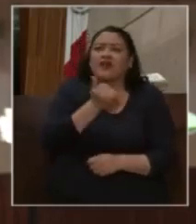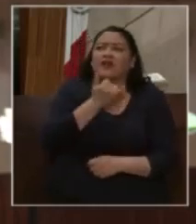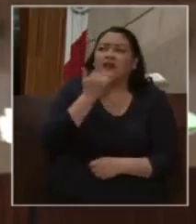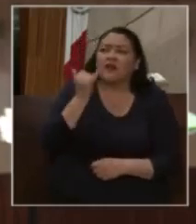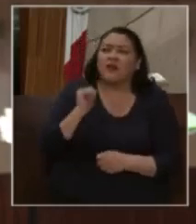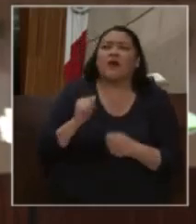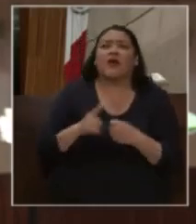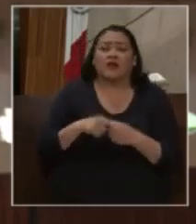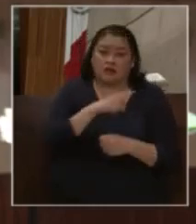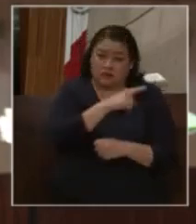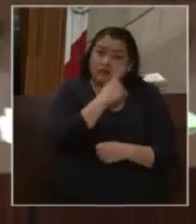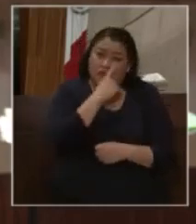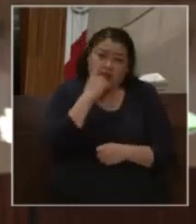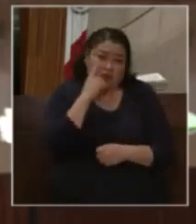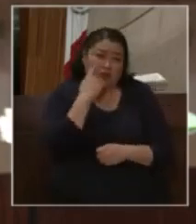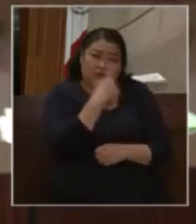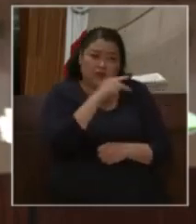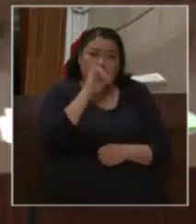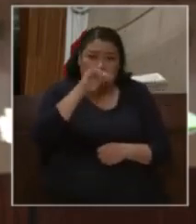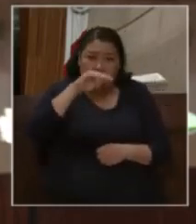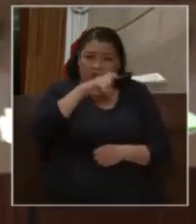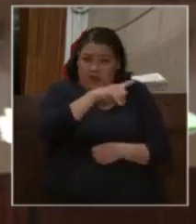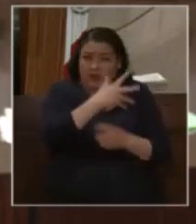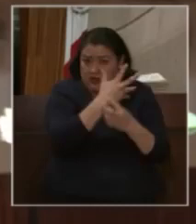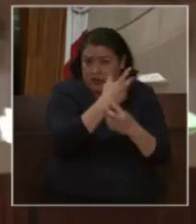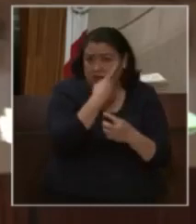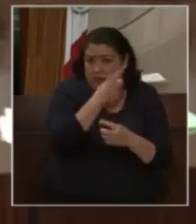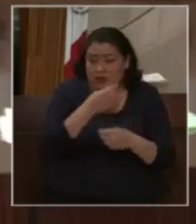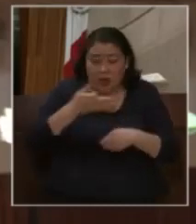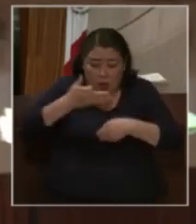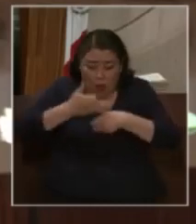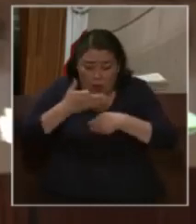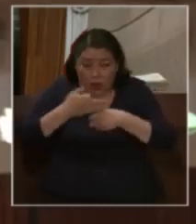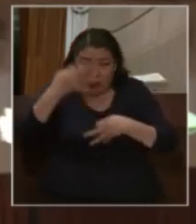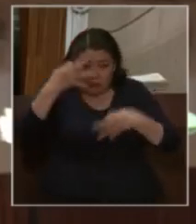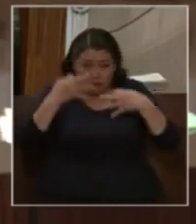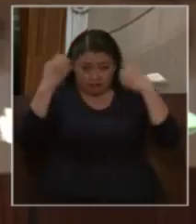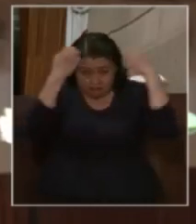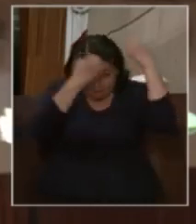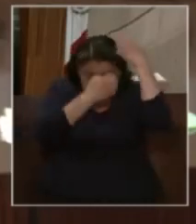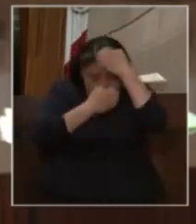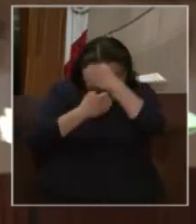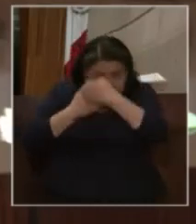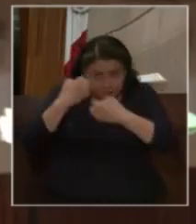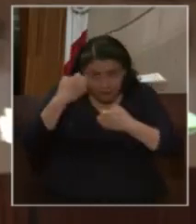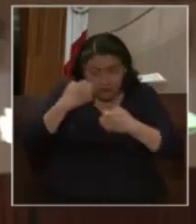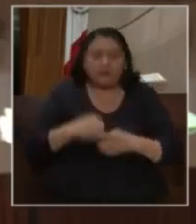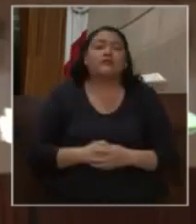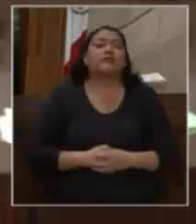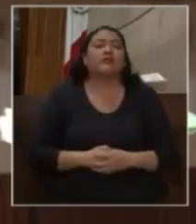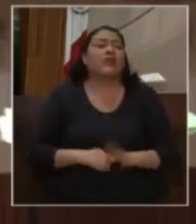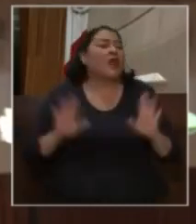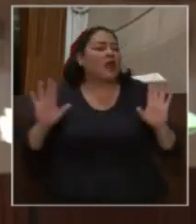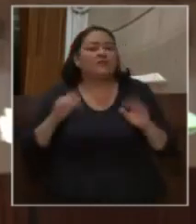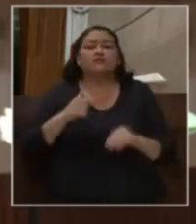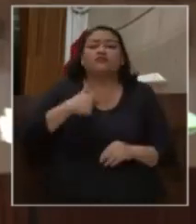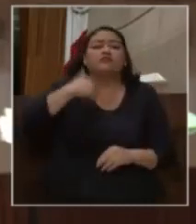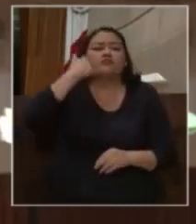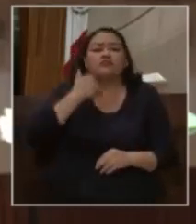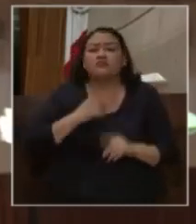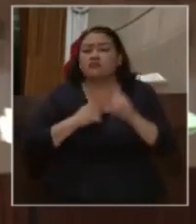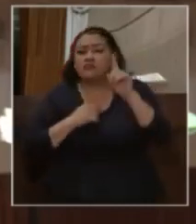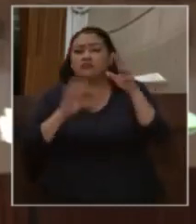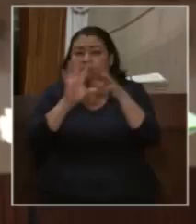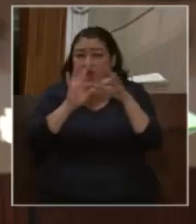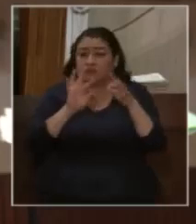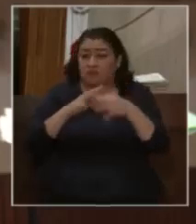irregularidad a su modo de ver, misma que es la que hoy estamos revisando. Primero que nada, yo quisiera decir que se trata de